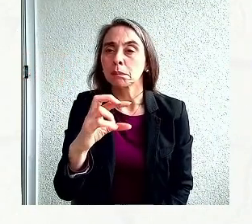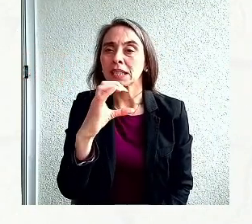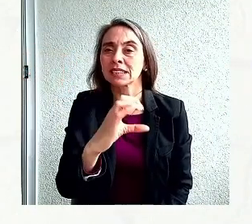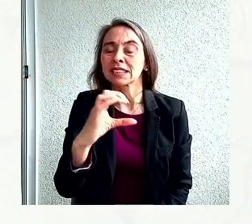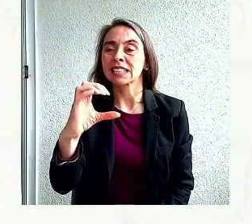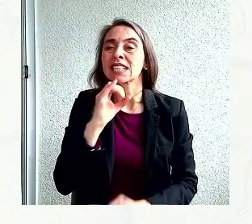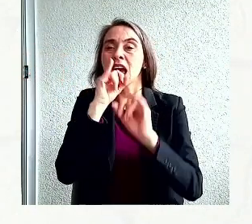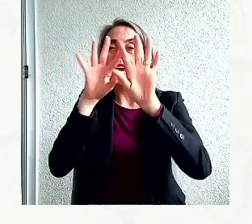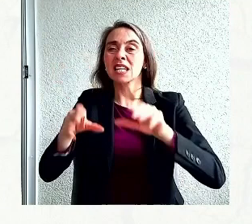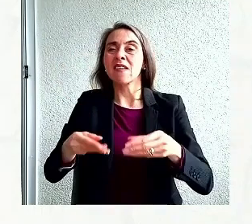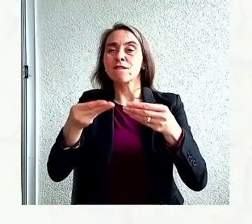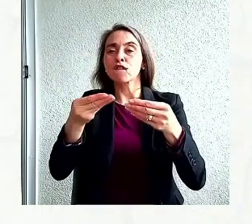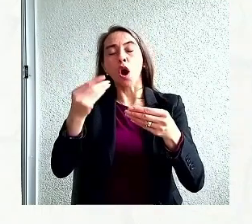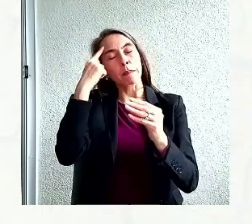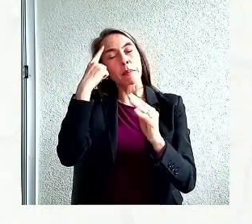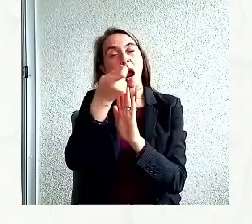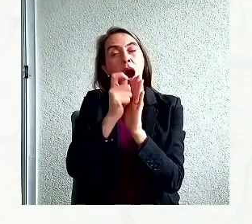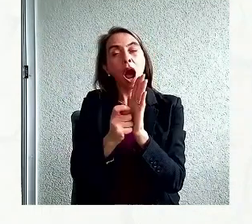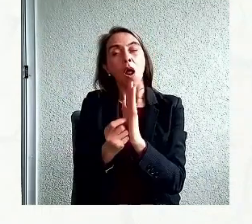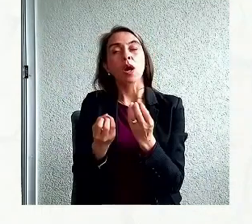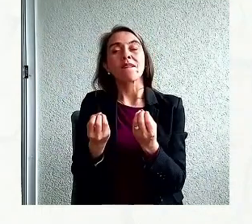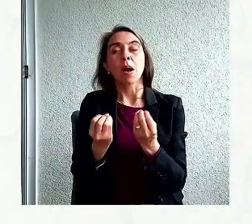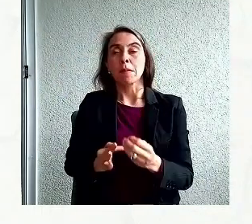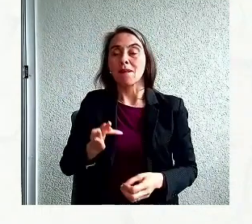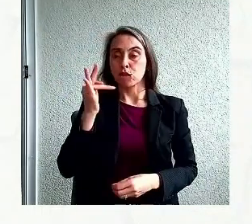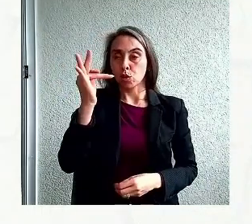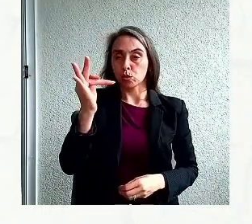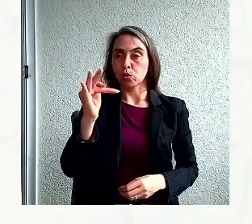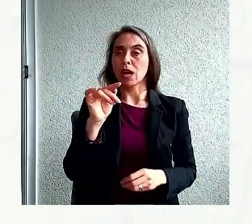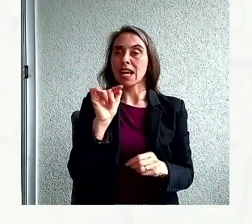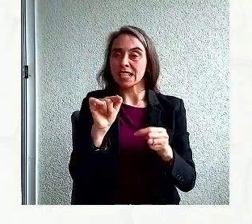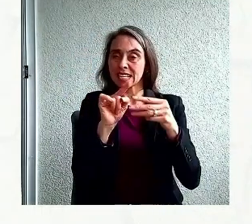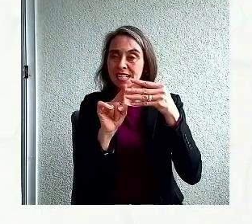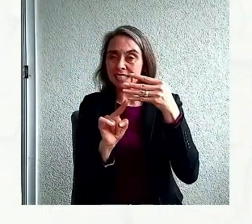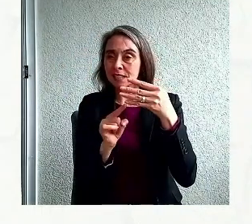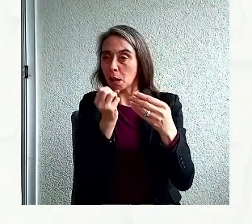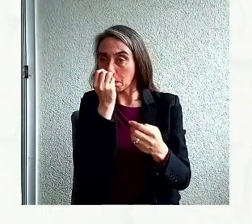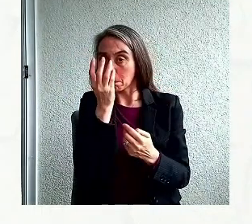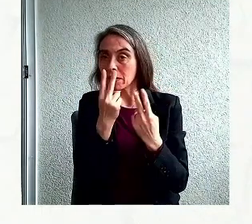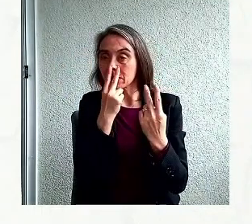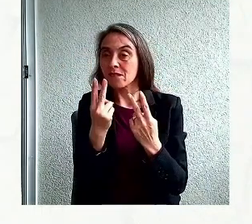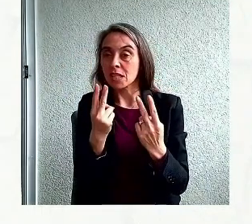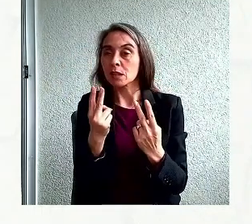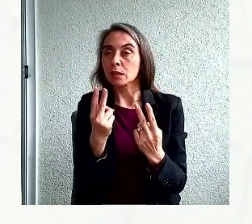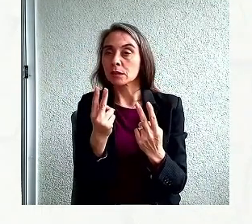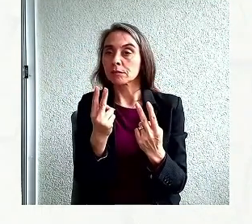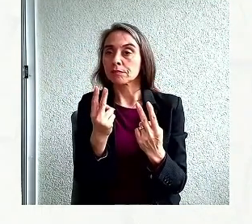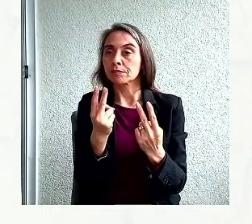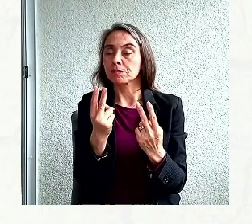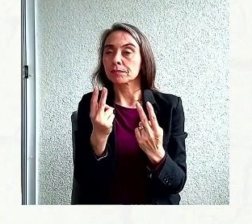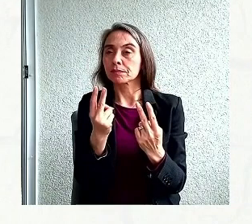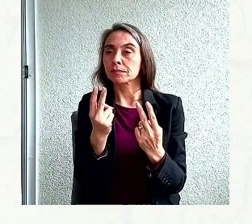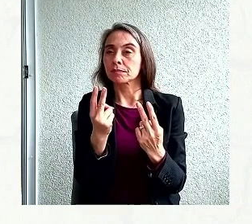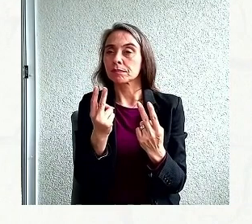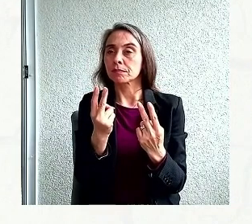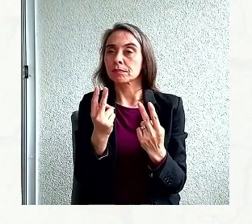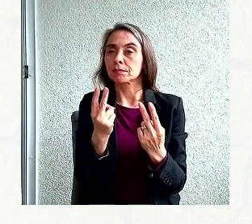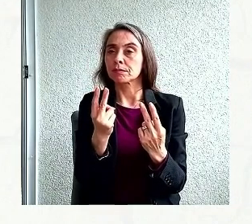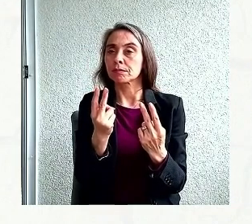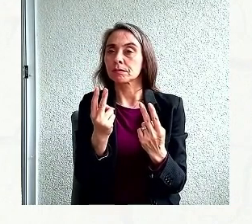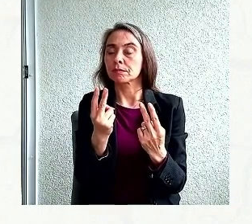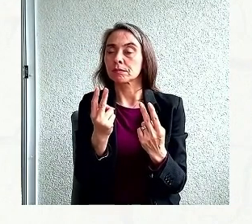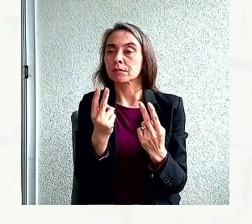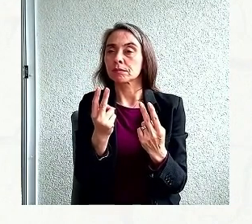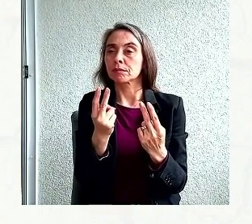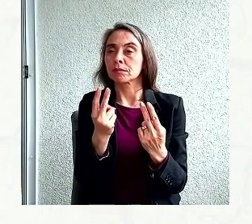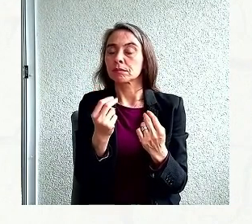escenarios y vemos que hay mucho que, claro, sus ventanas de adaptación fisiológica son estrechas. Por eso